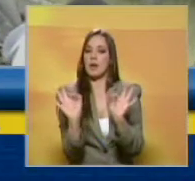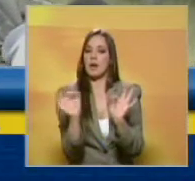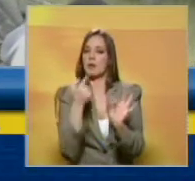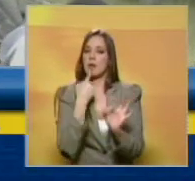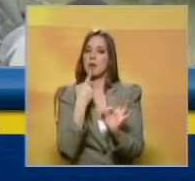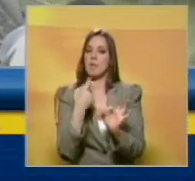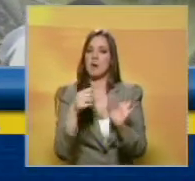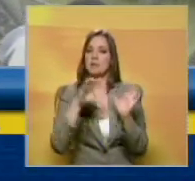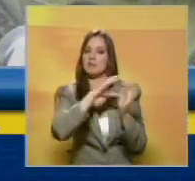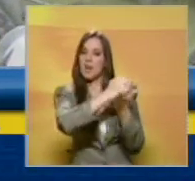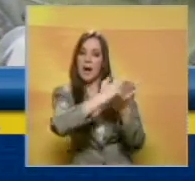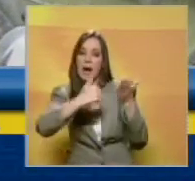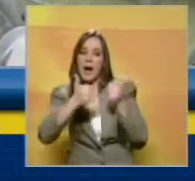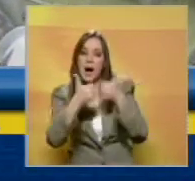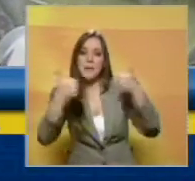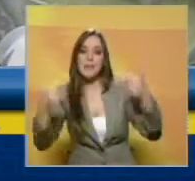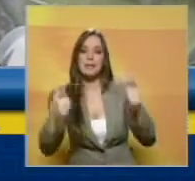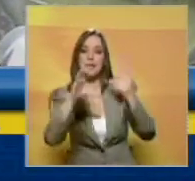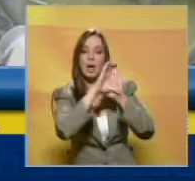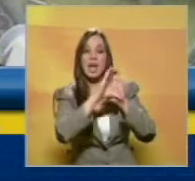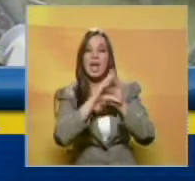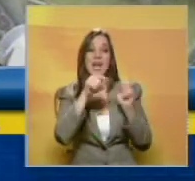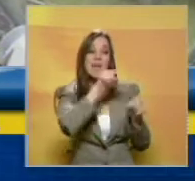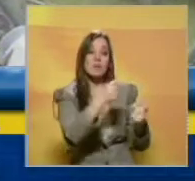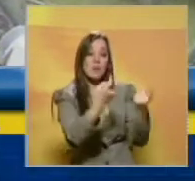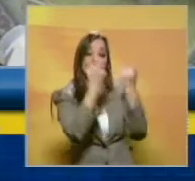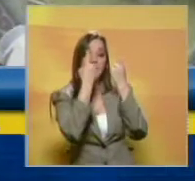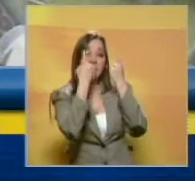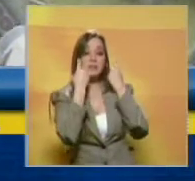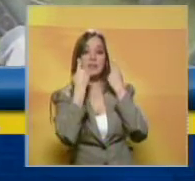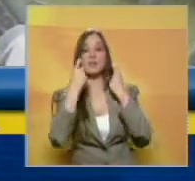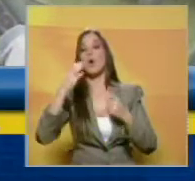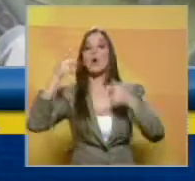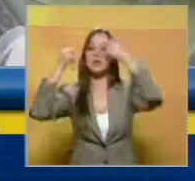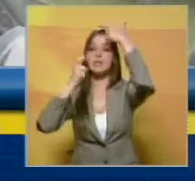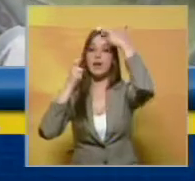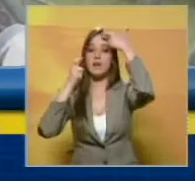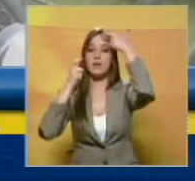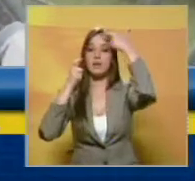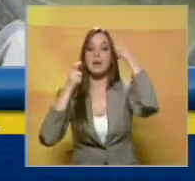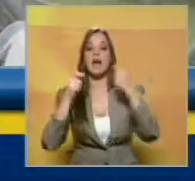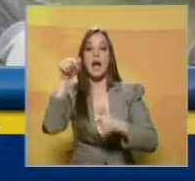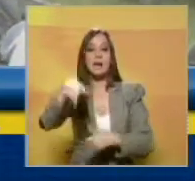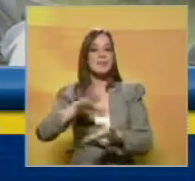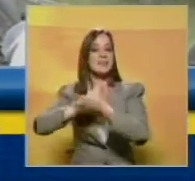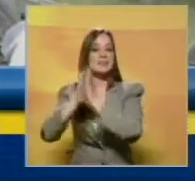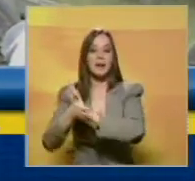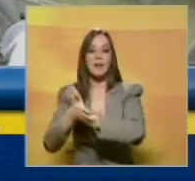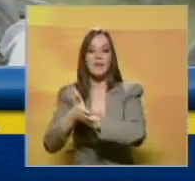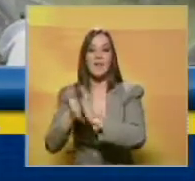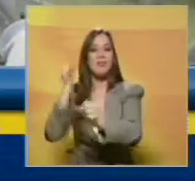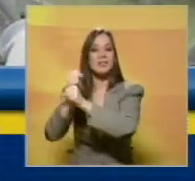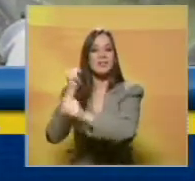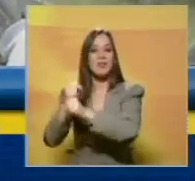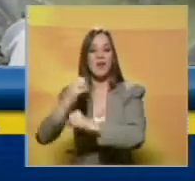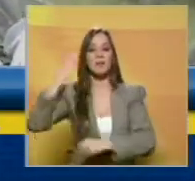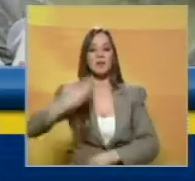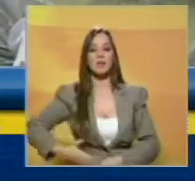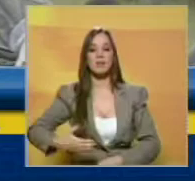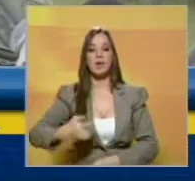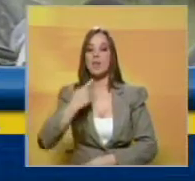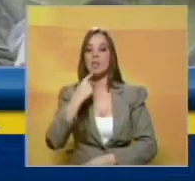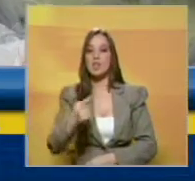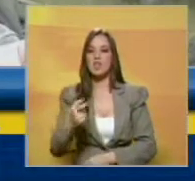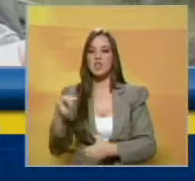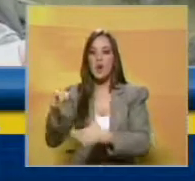Constitución. Eso nos lo enseñó el presidente Hugo Chávez. Aquí se acabó el empleo de militares, llamándolos a